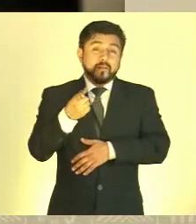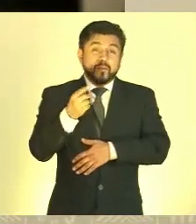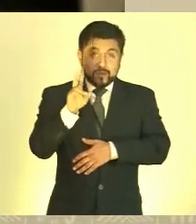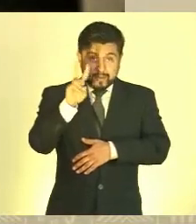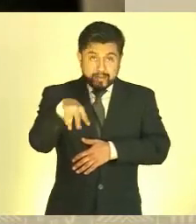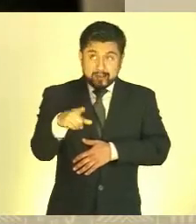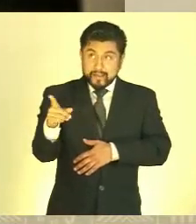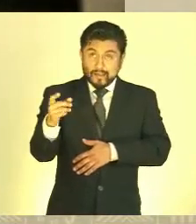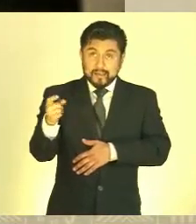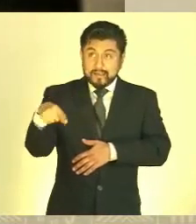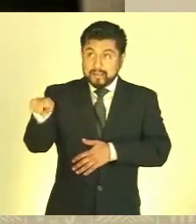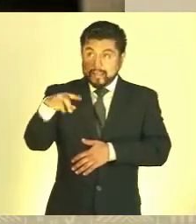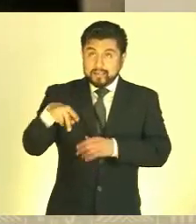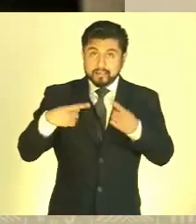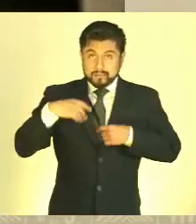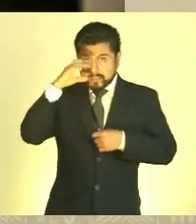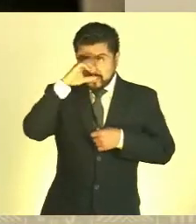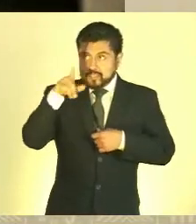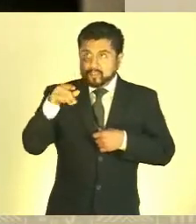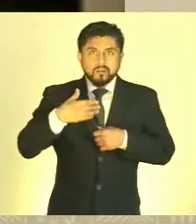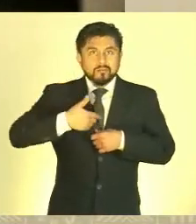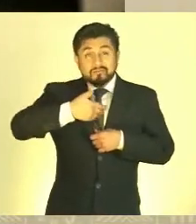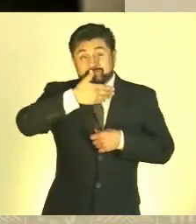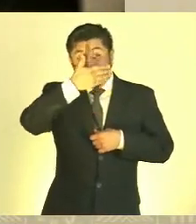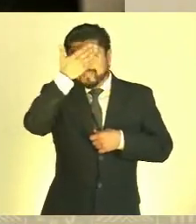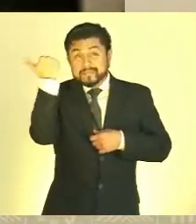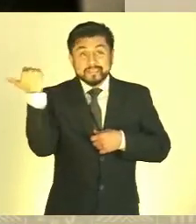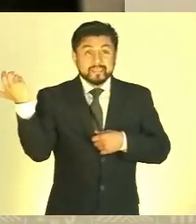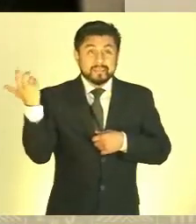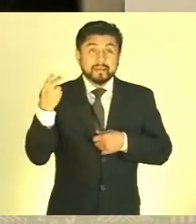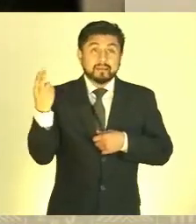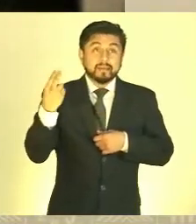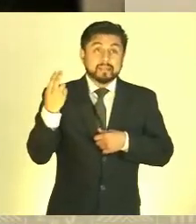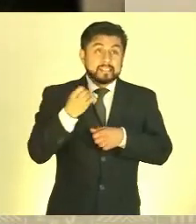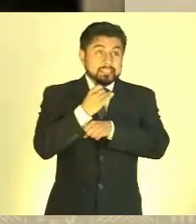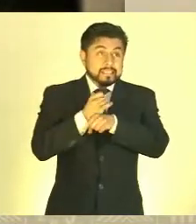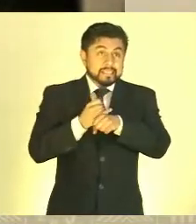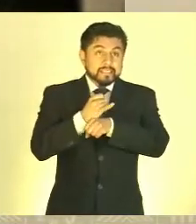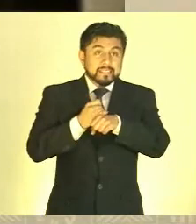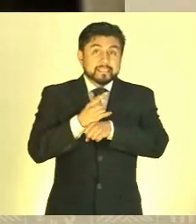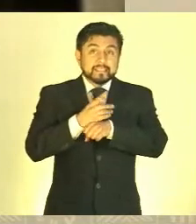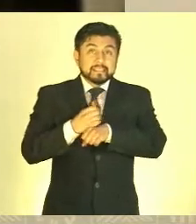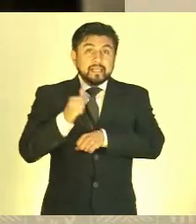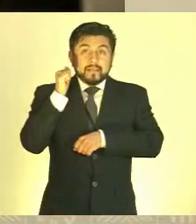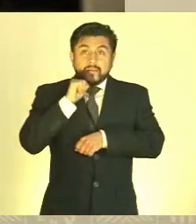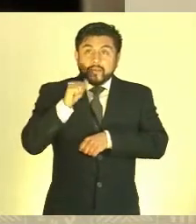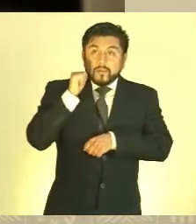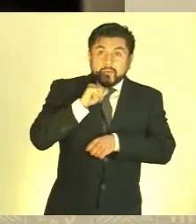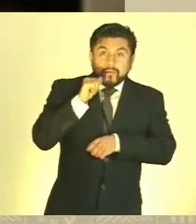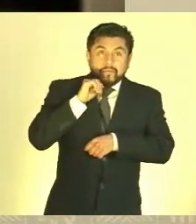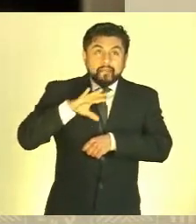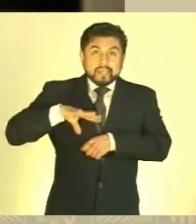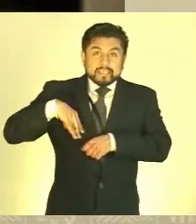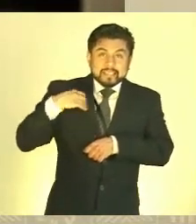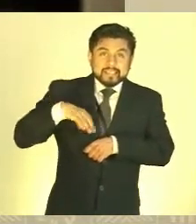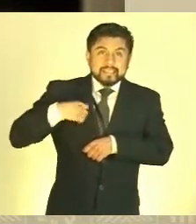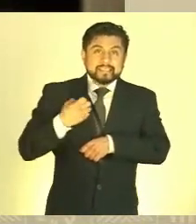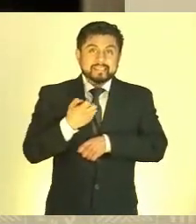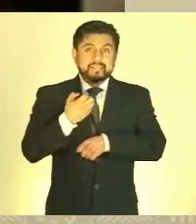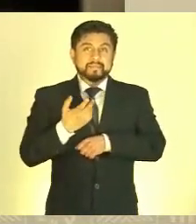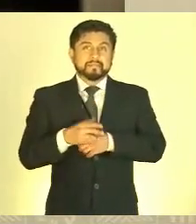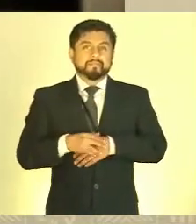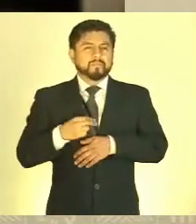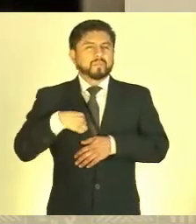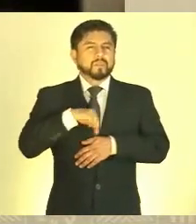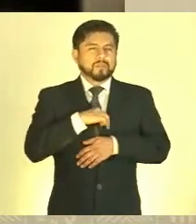está, aquí está el misterio, la pasión con que ellos trabajan, ¿no? Tenemos una